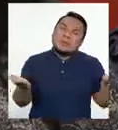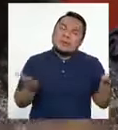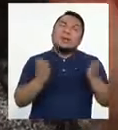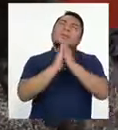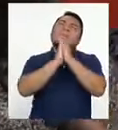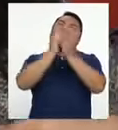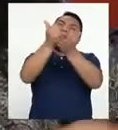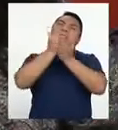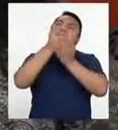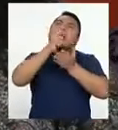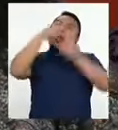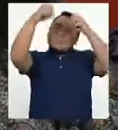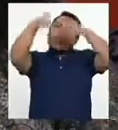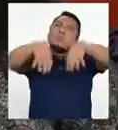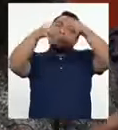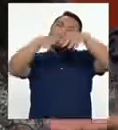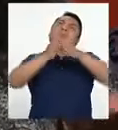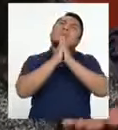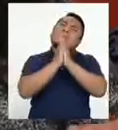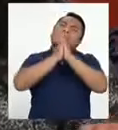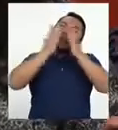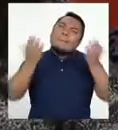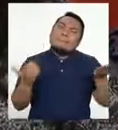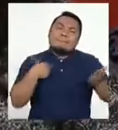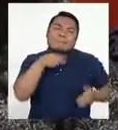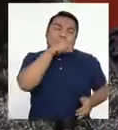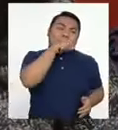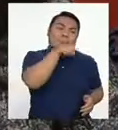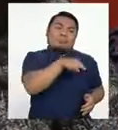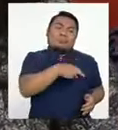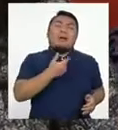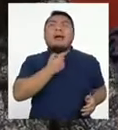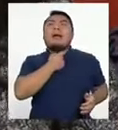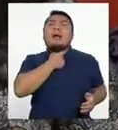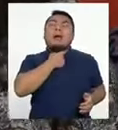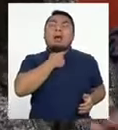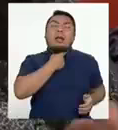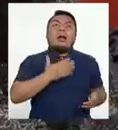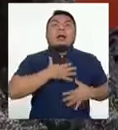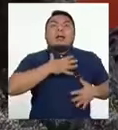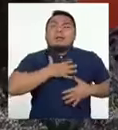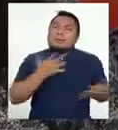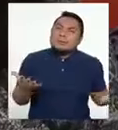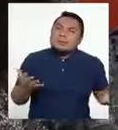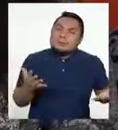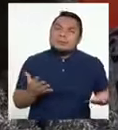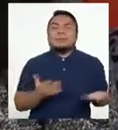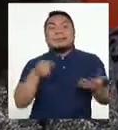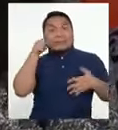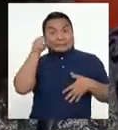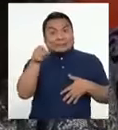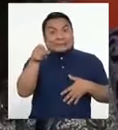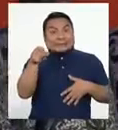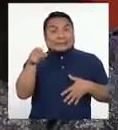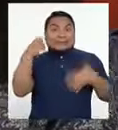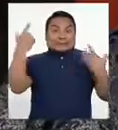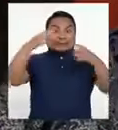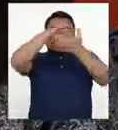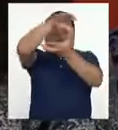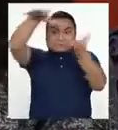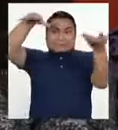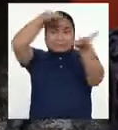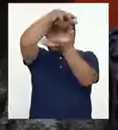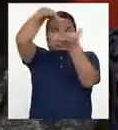Ande, ande, no se haga de rogar, que mi pollito se me va a ahogar. Y en ese preciso momento,